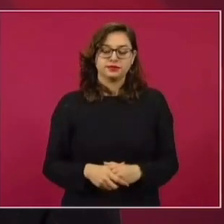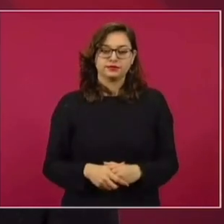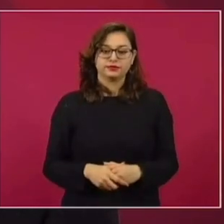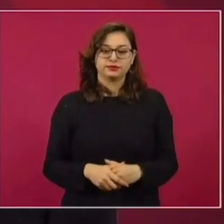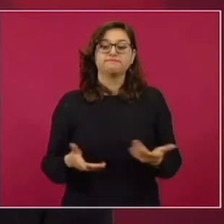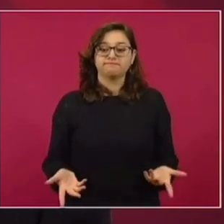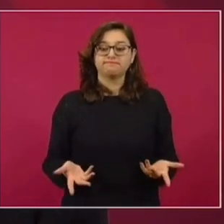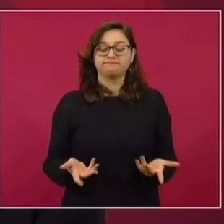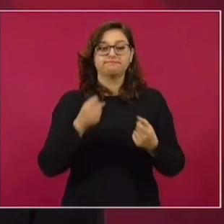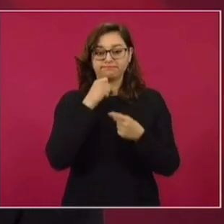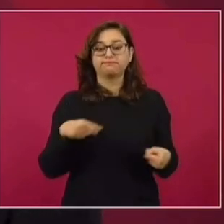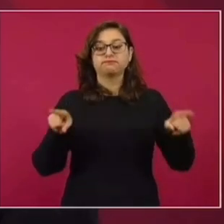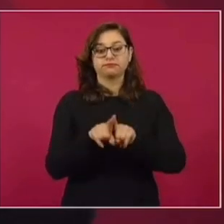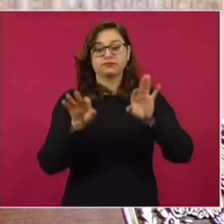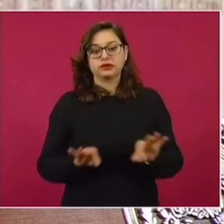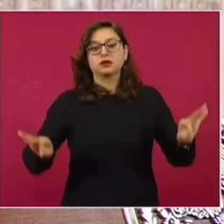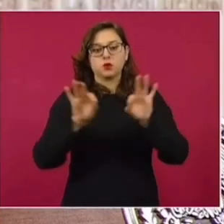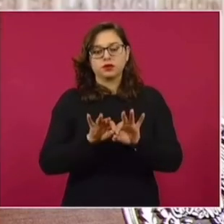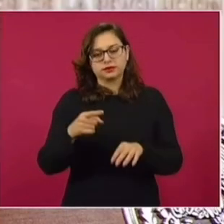vayamos aprendiendo a